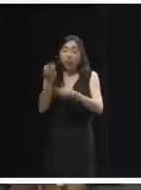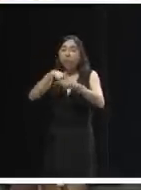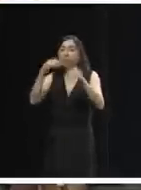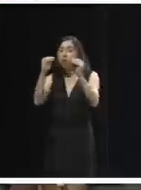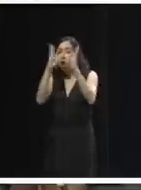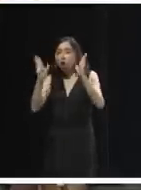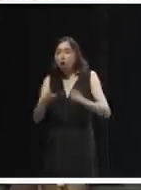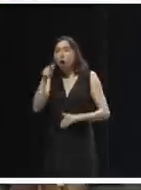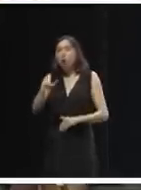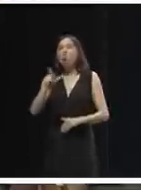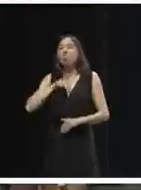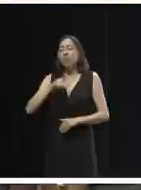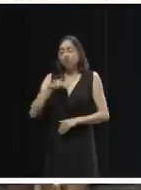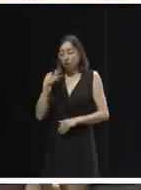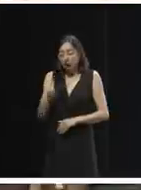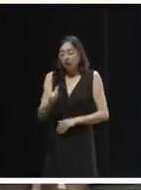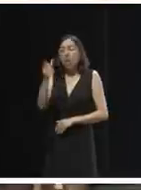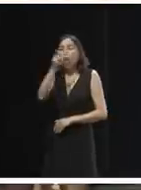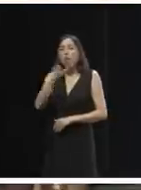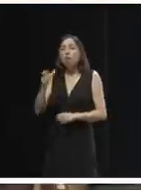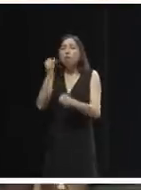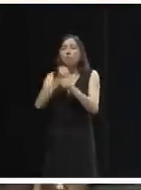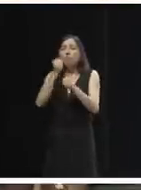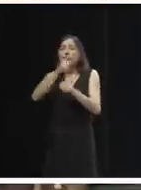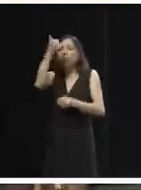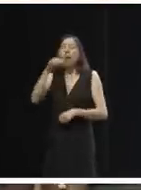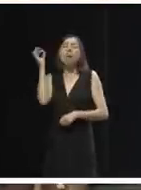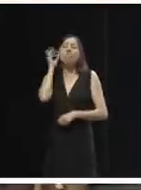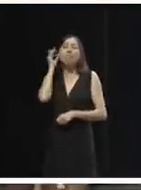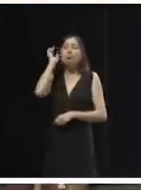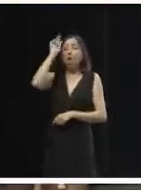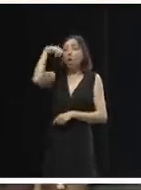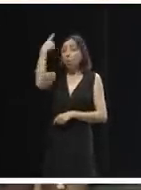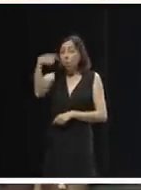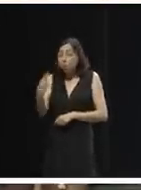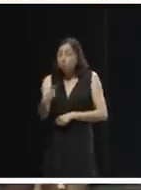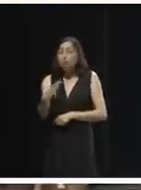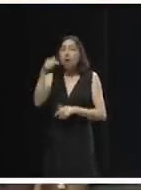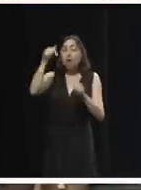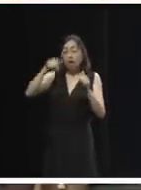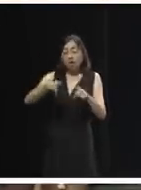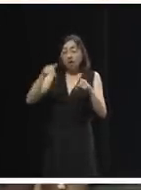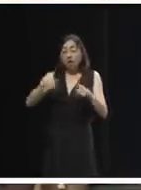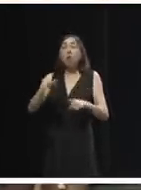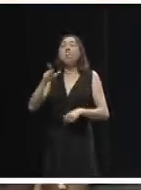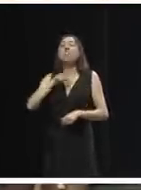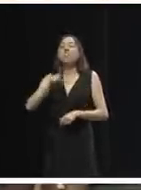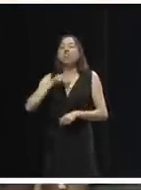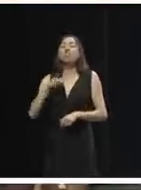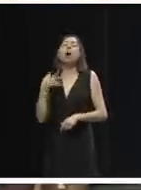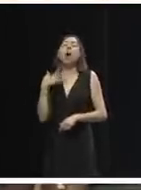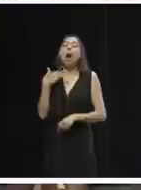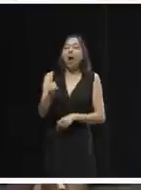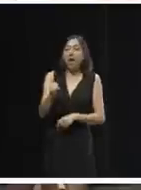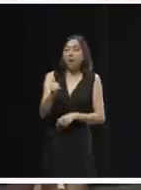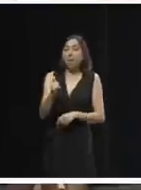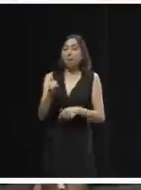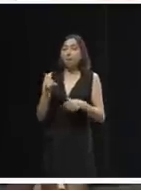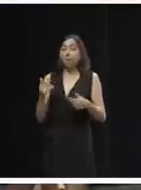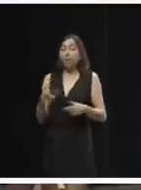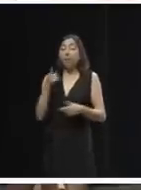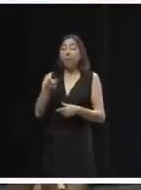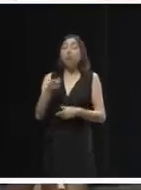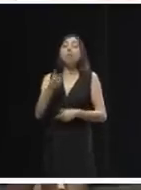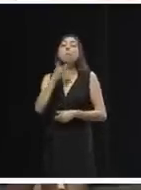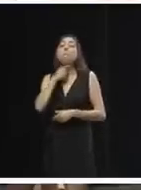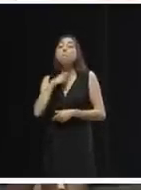derechos, la de los trabajadores y trabajadoras de la cultura que hoy tienen derechos, la de los